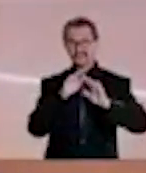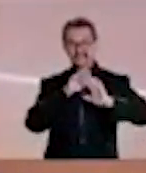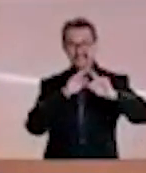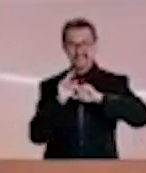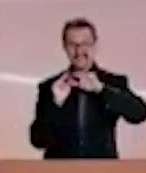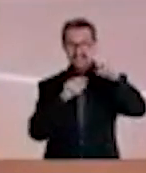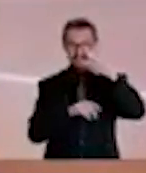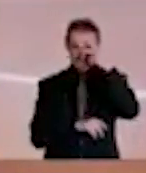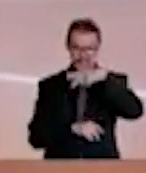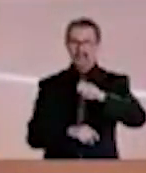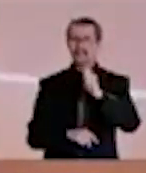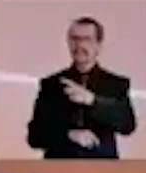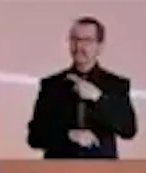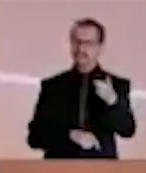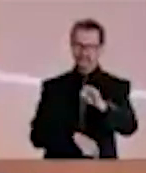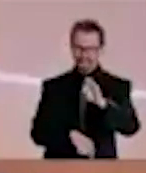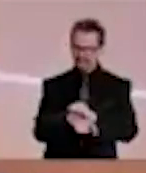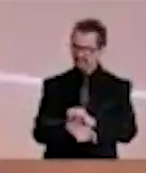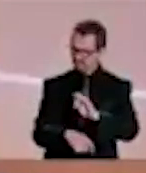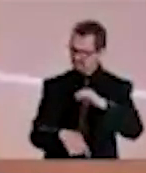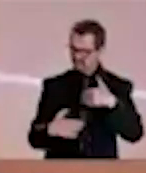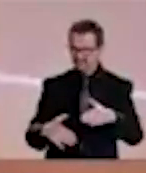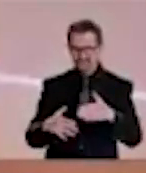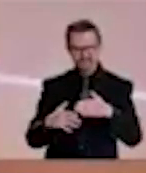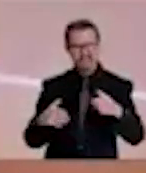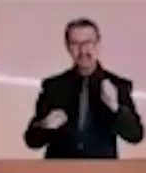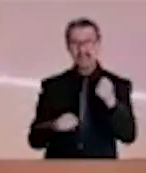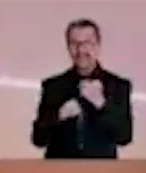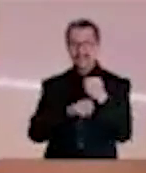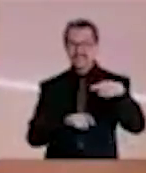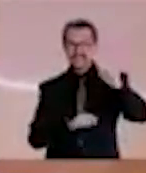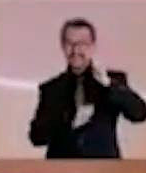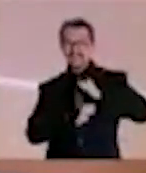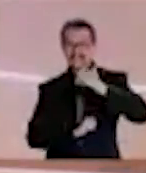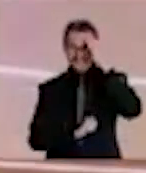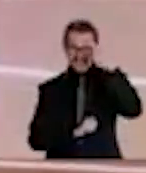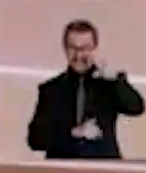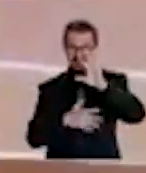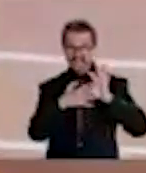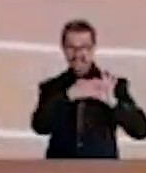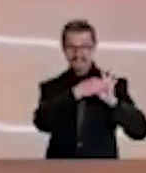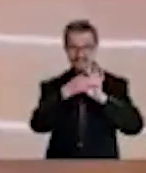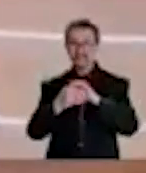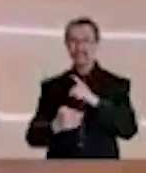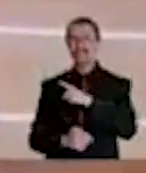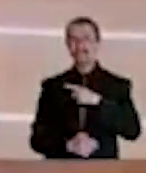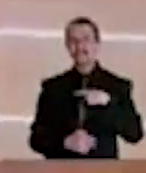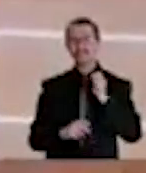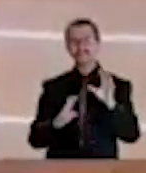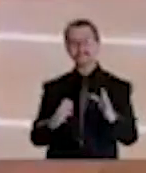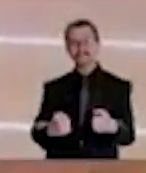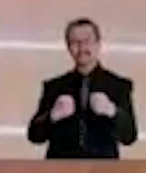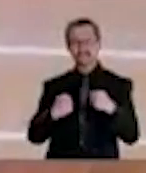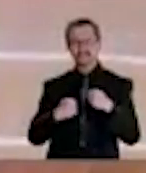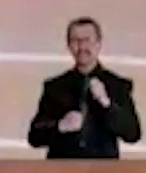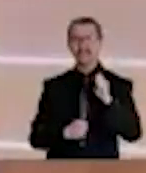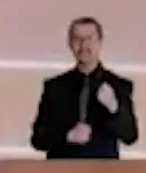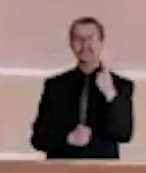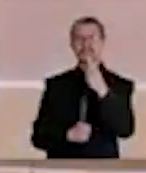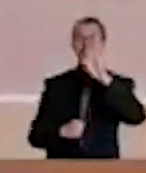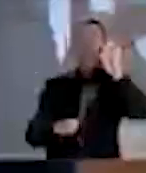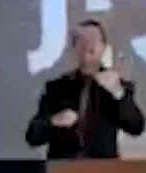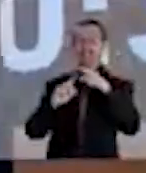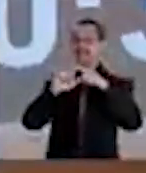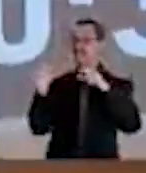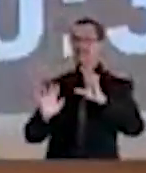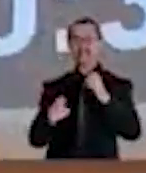con las autoridades locales que muchas veces tienen mucho más impacto en la vida de esos migrantes que las autoridades federales cuando las familias han sido separadas